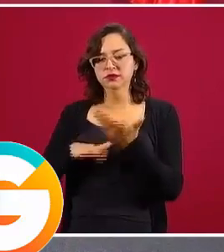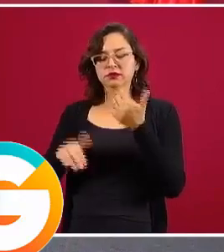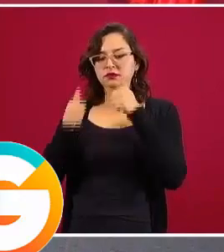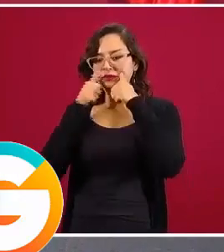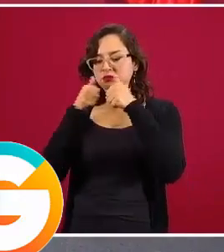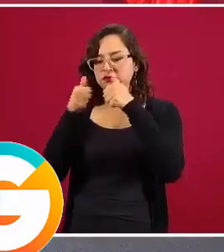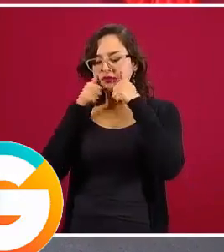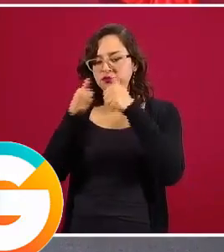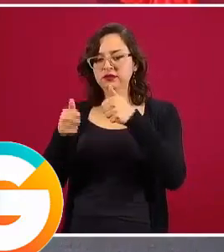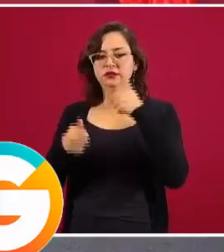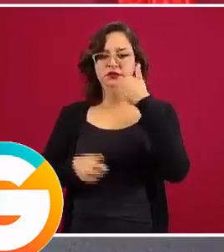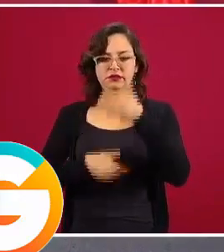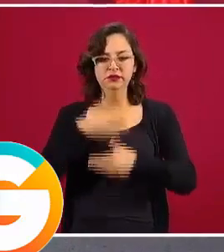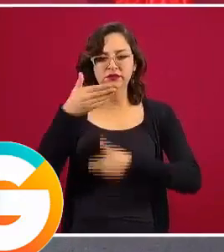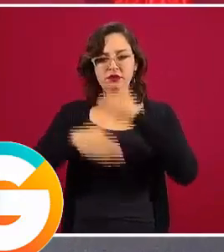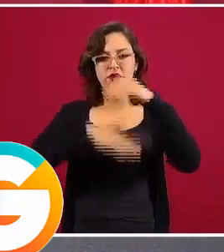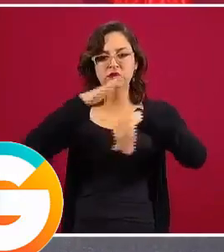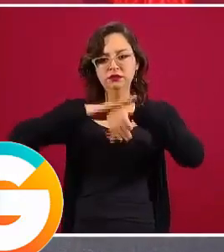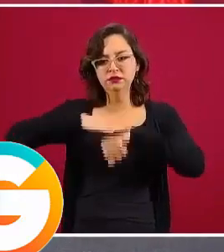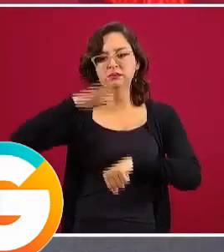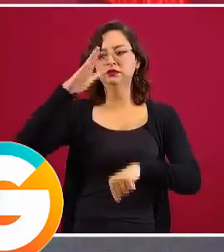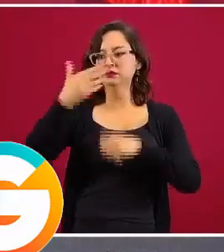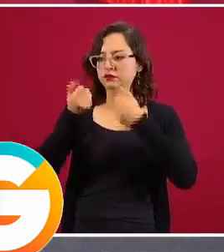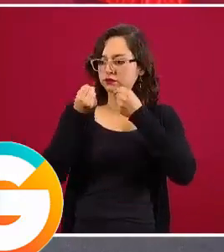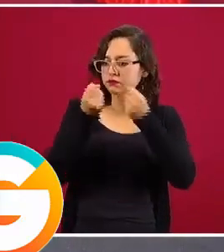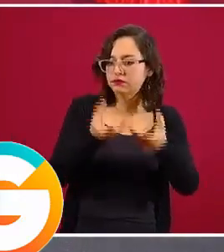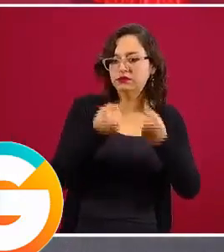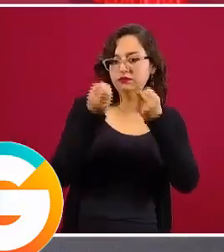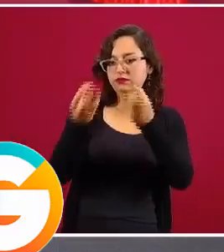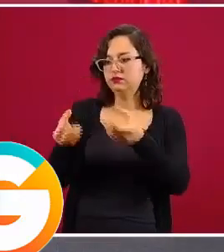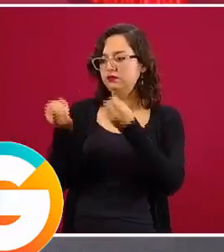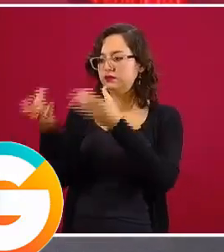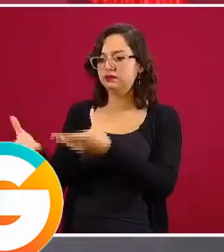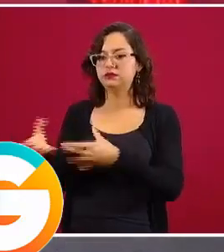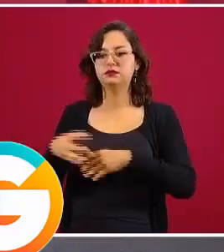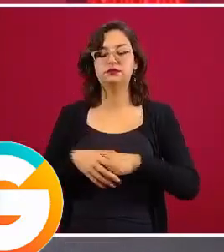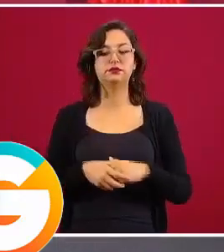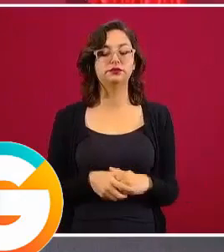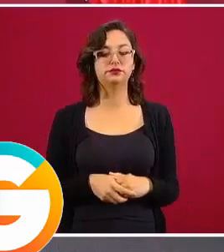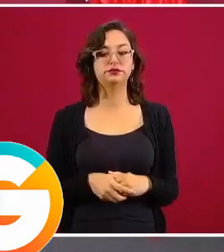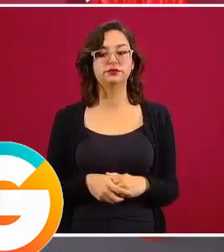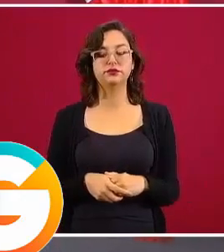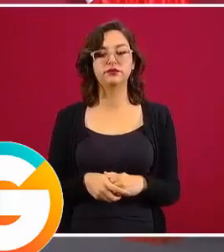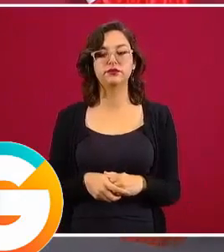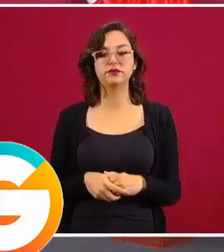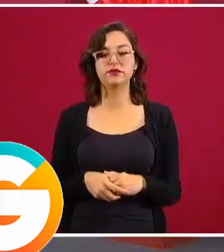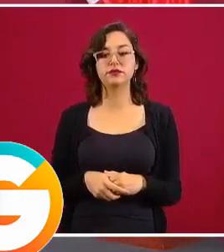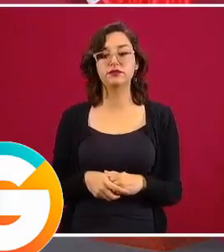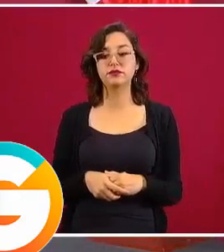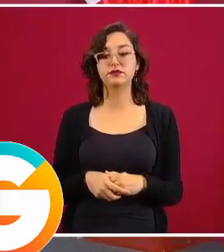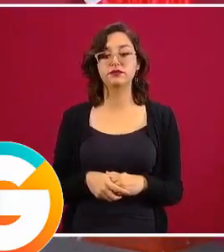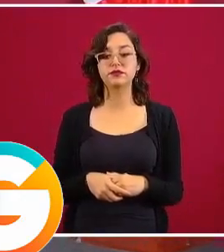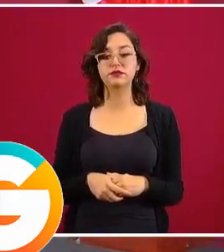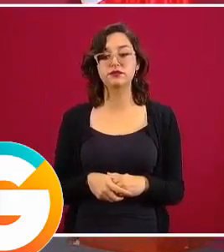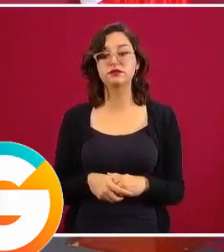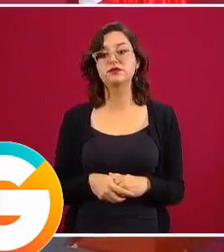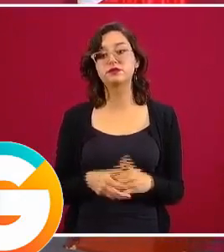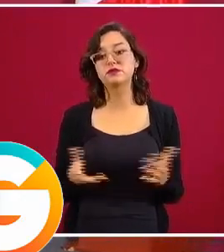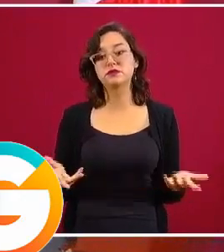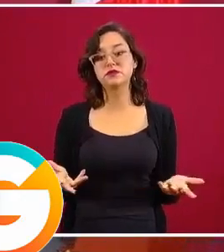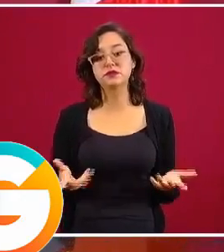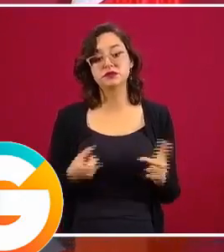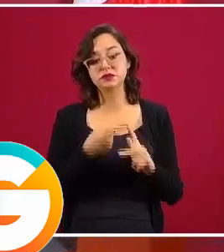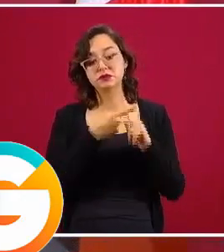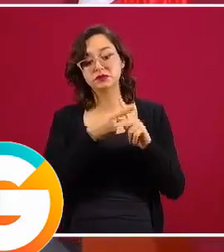Y cada vez más. Y puede ser, como están proyectando los economistas,